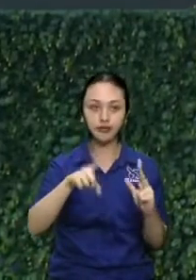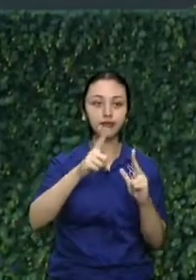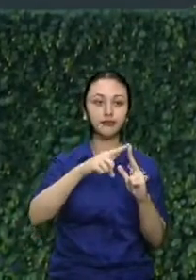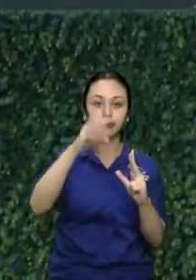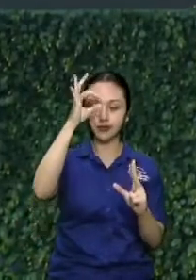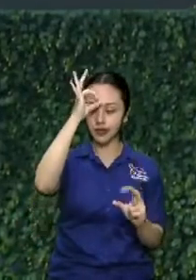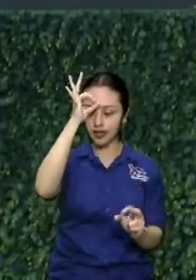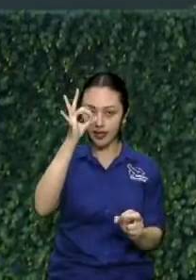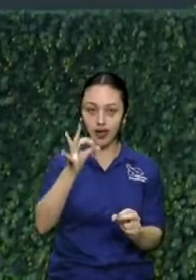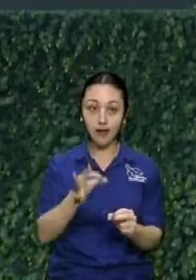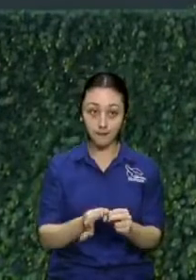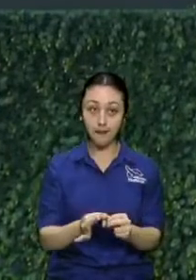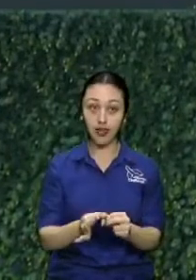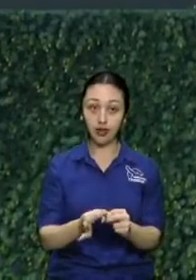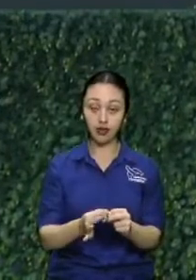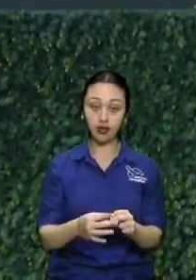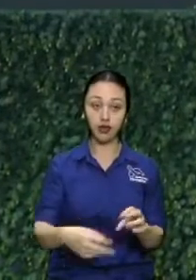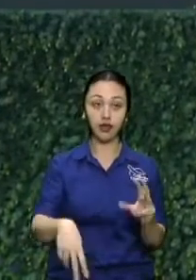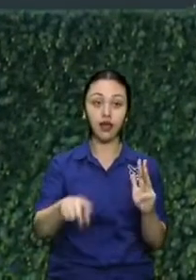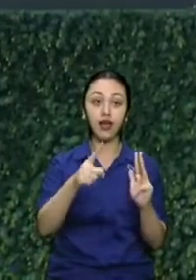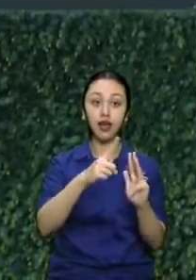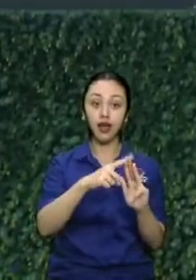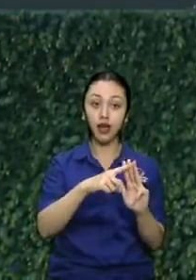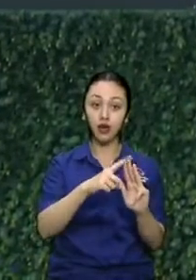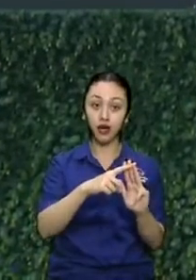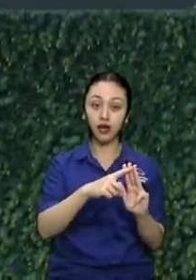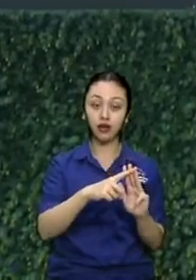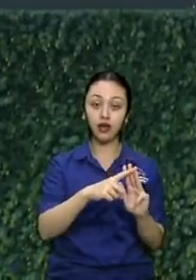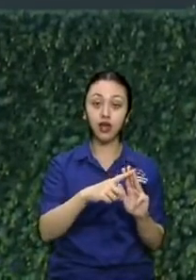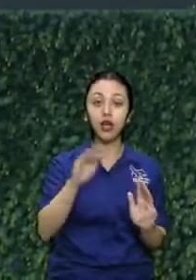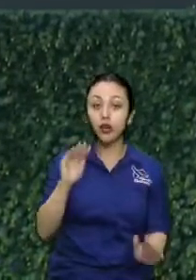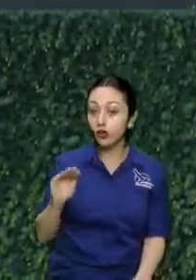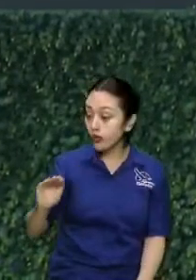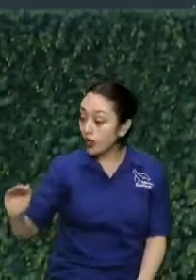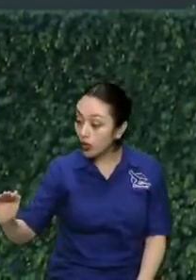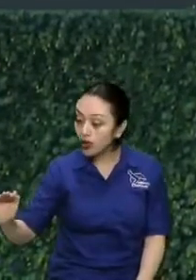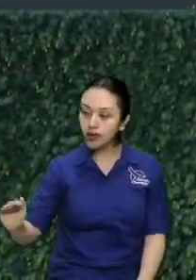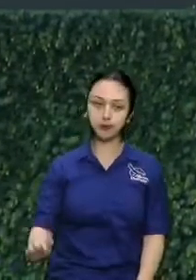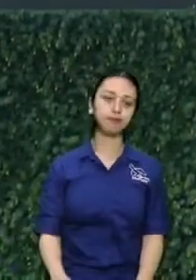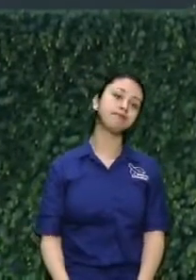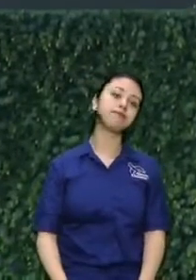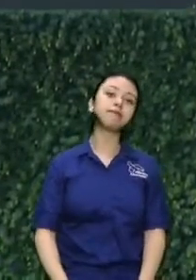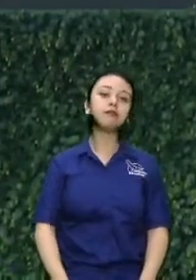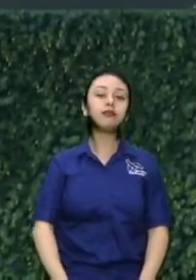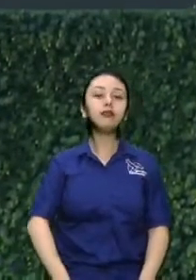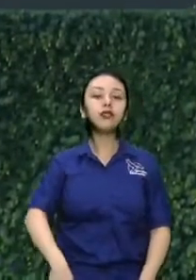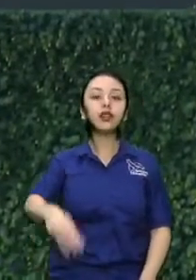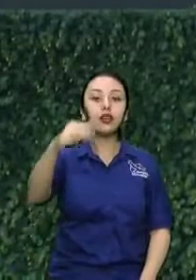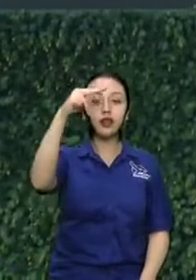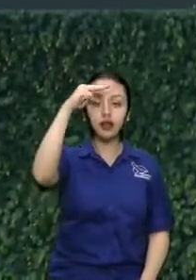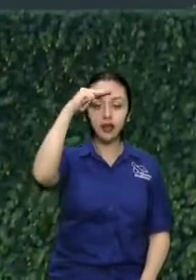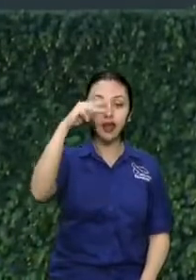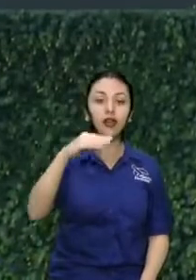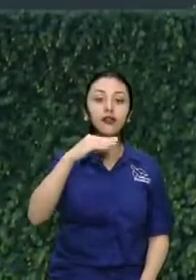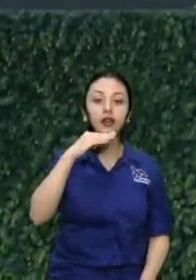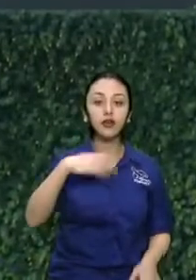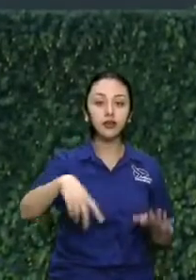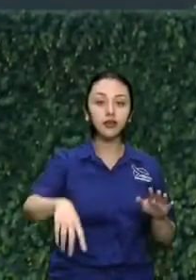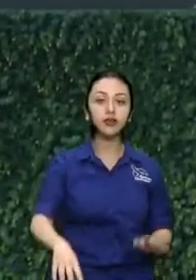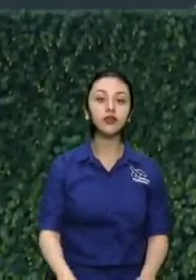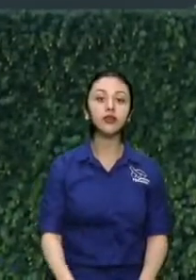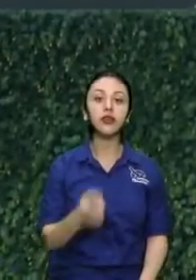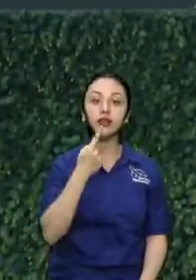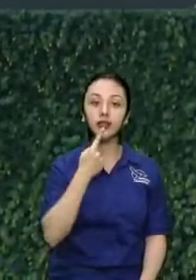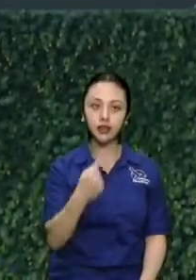Miremos esto, esto es lo básico, esto es lo normal. Hebreos capítulo 7, versículo 7, sin discusión alguna,